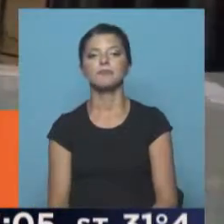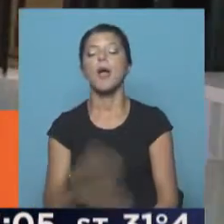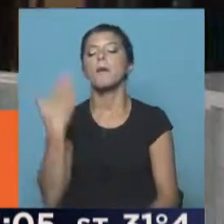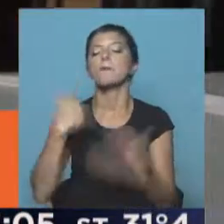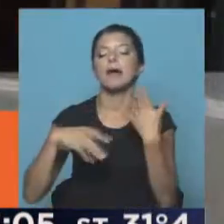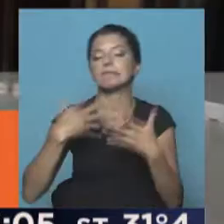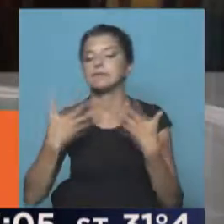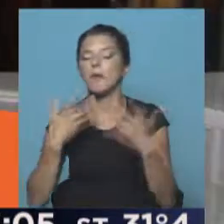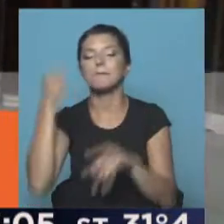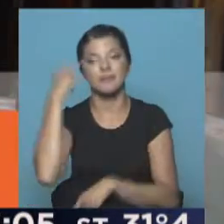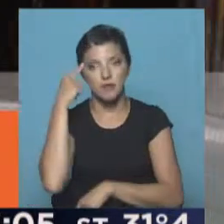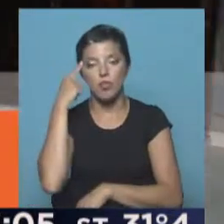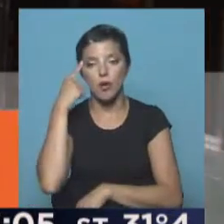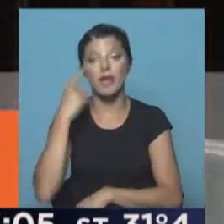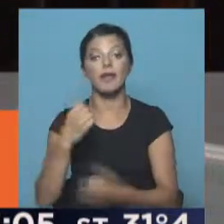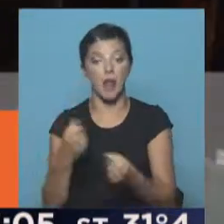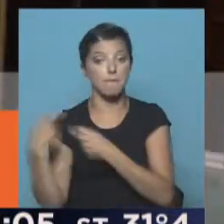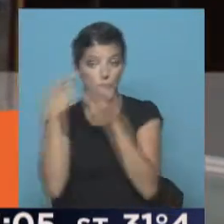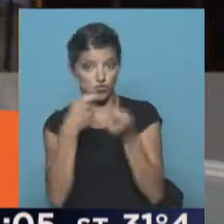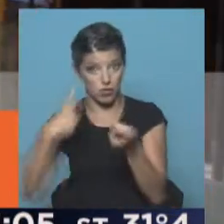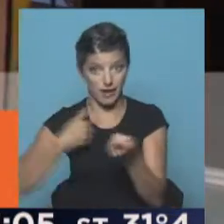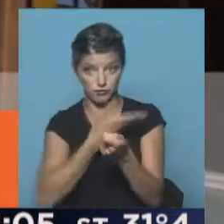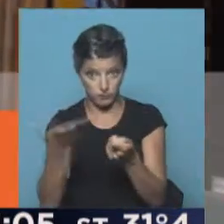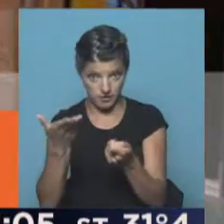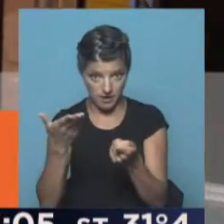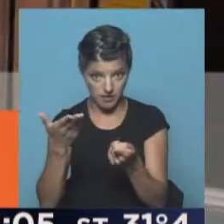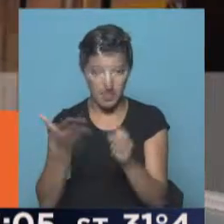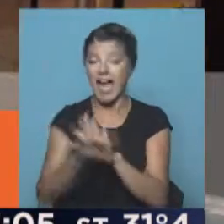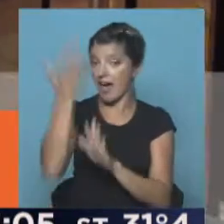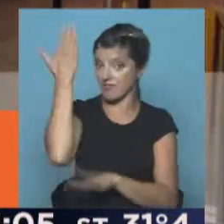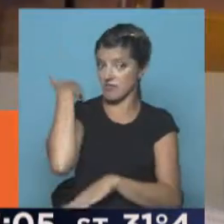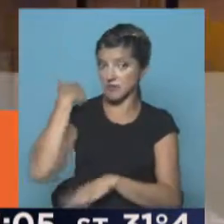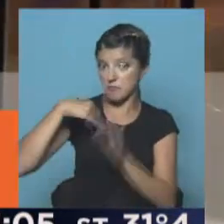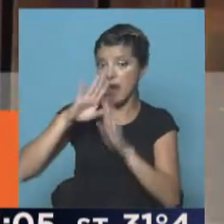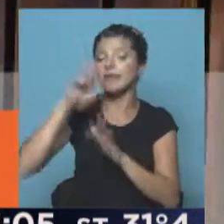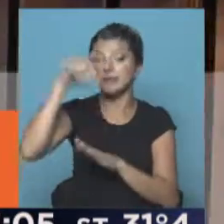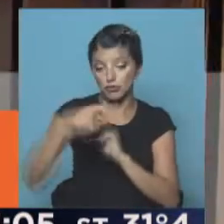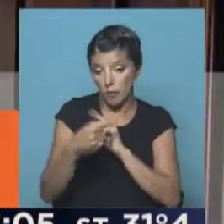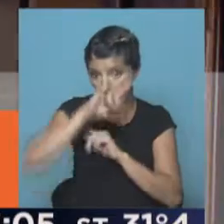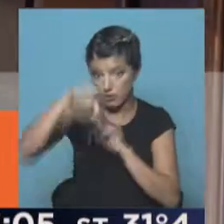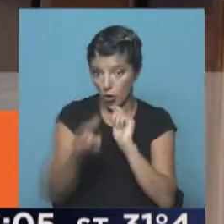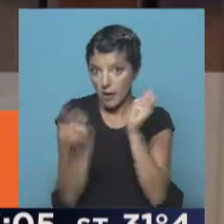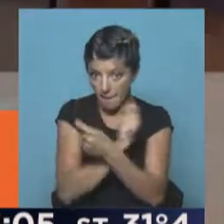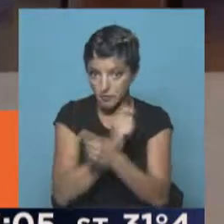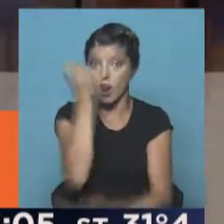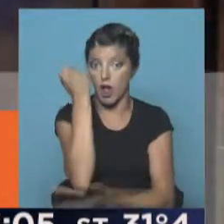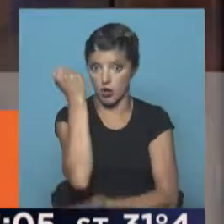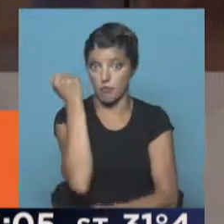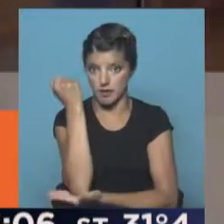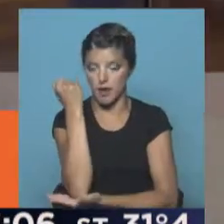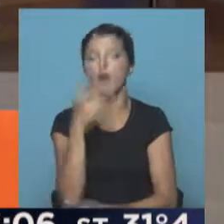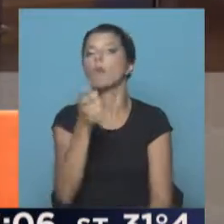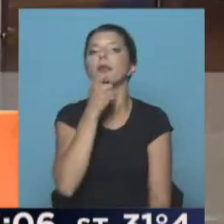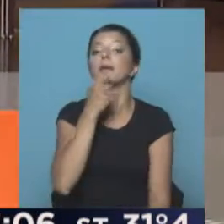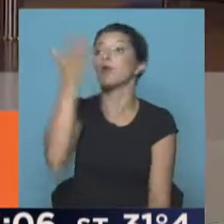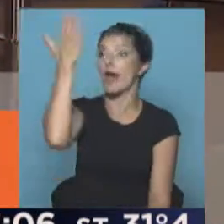la legitimidad popular, que en Italia han llevado adelante importantes reformas económicas. El gobierno